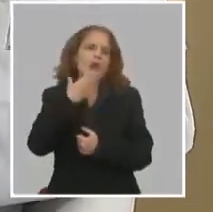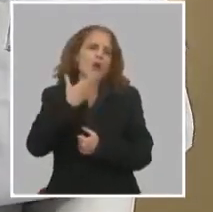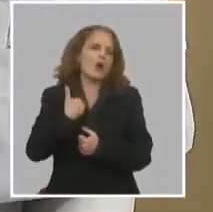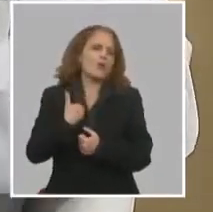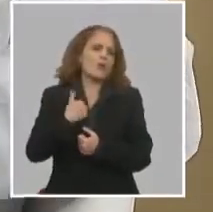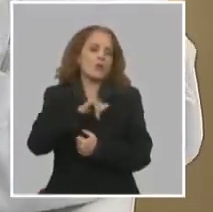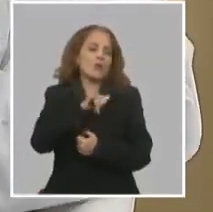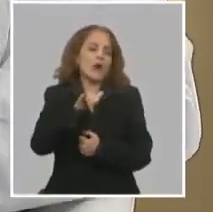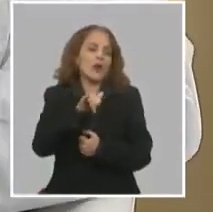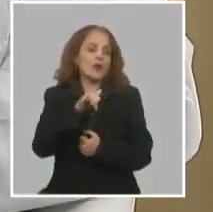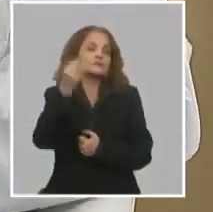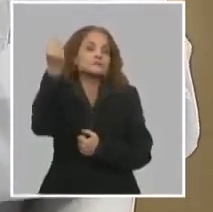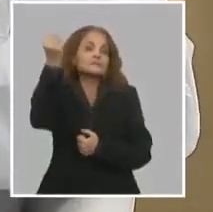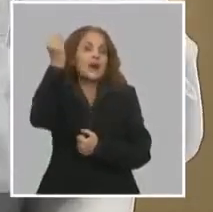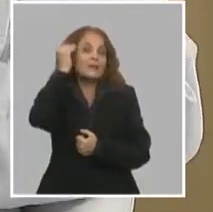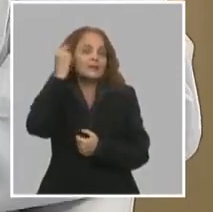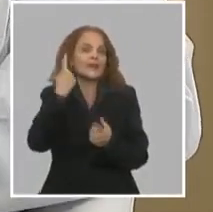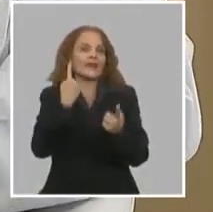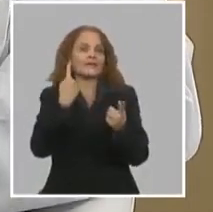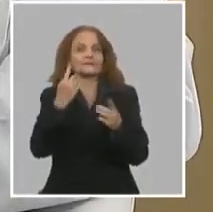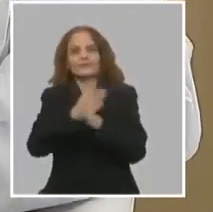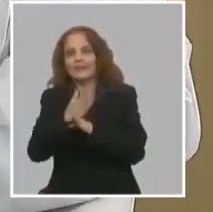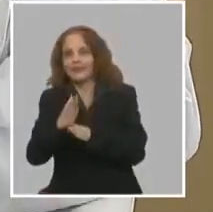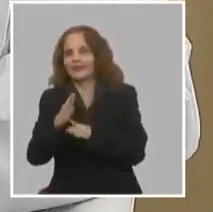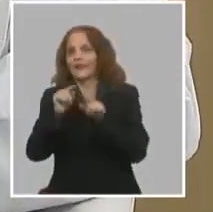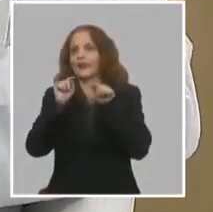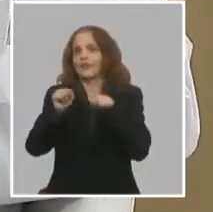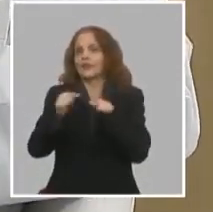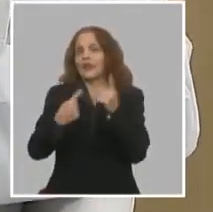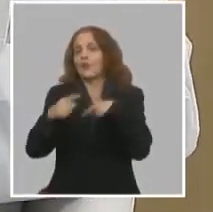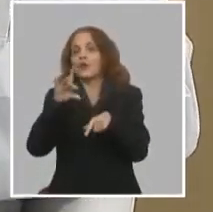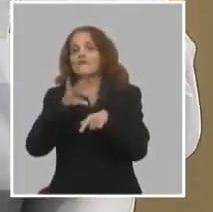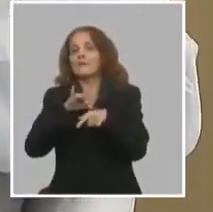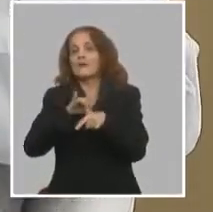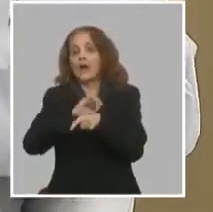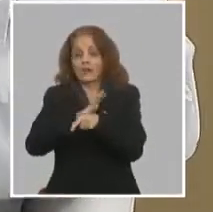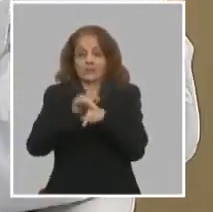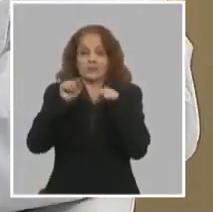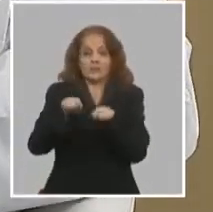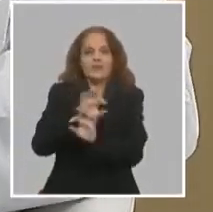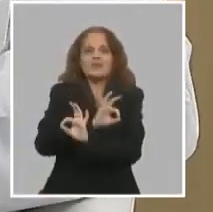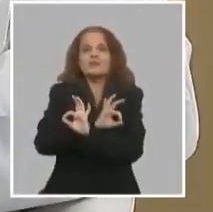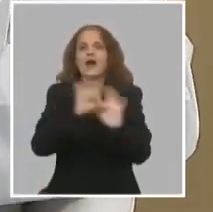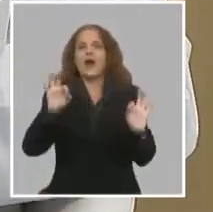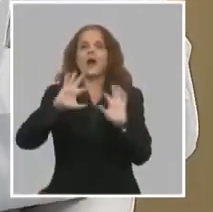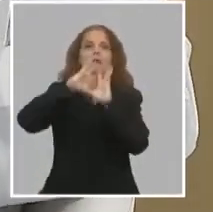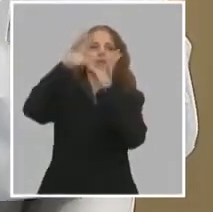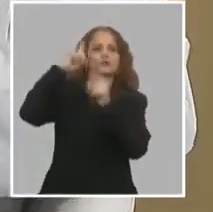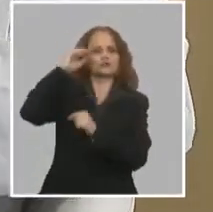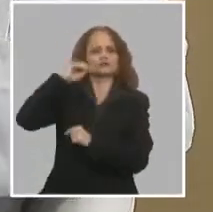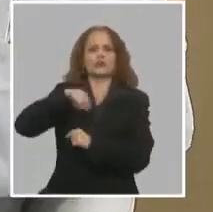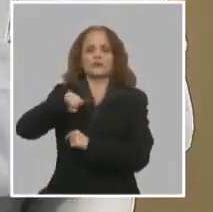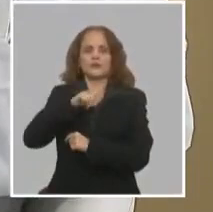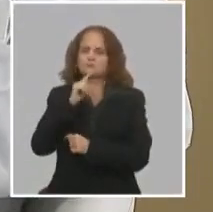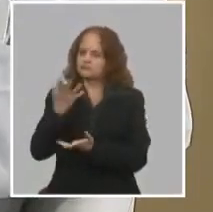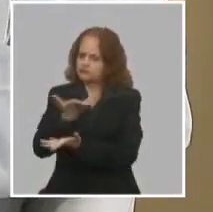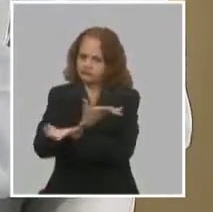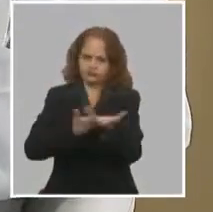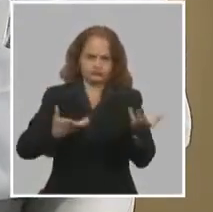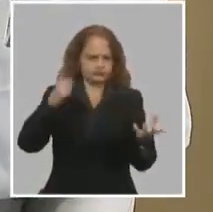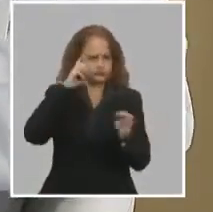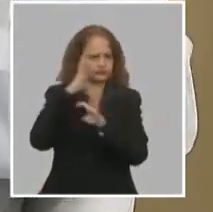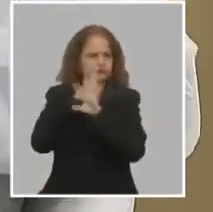aportes que nos hicieron de una nueva enfermedad que nadie conocía en el mundo. Yo creo que se hicieron intercambios científicos magníficos, se